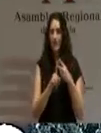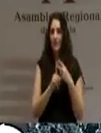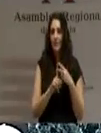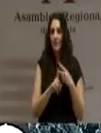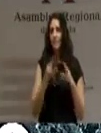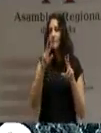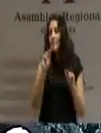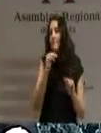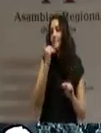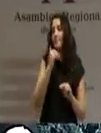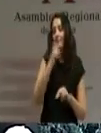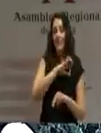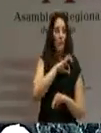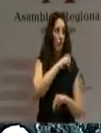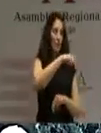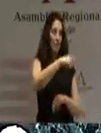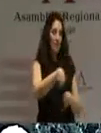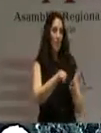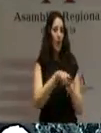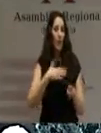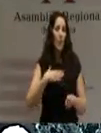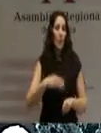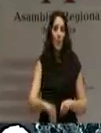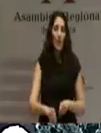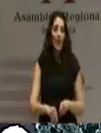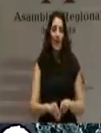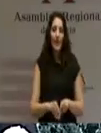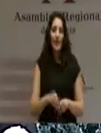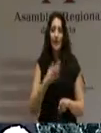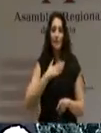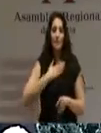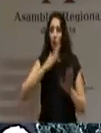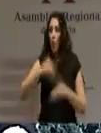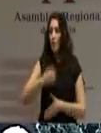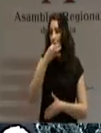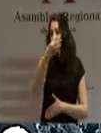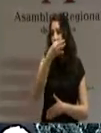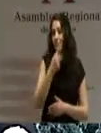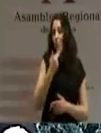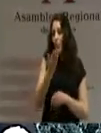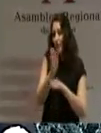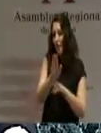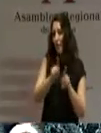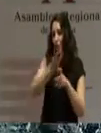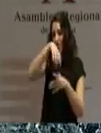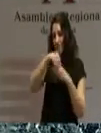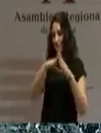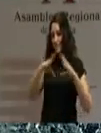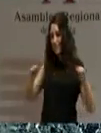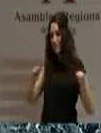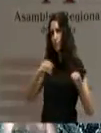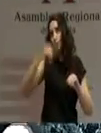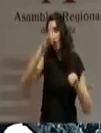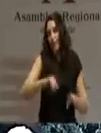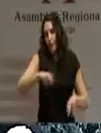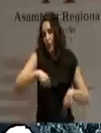termino, señor presidente, con lo que probablemente sean mis últimas palabras como portavoz en esta Cámara del Grupo Parlamentario Popular. Nunca se sabe,